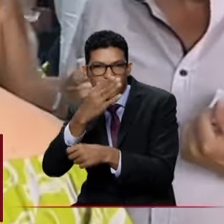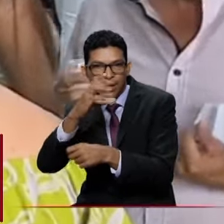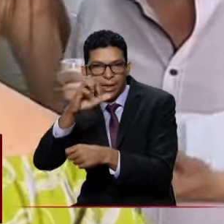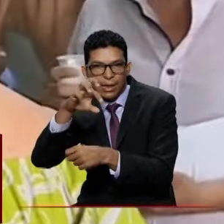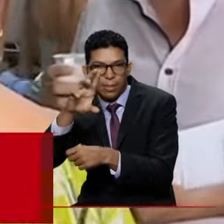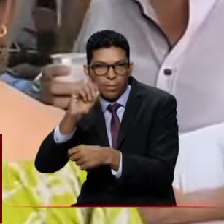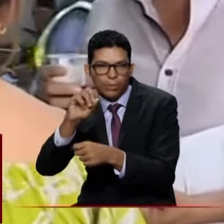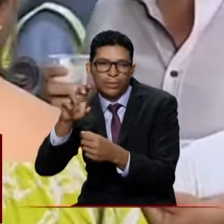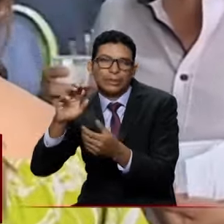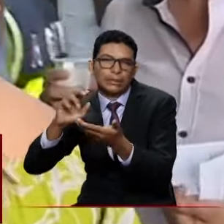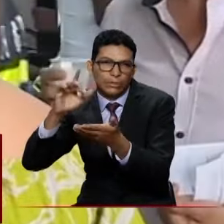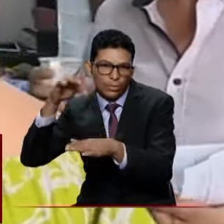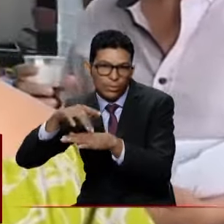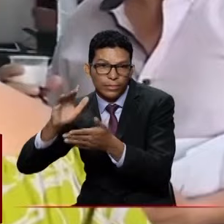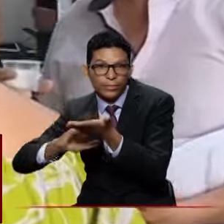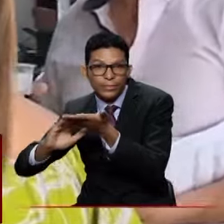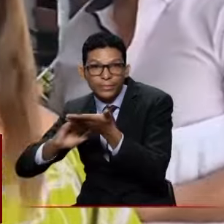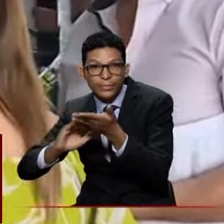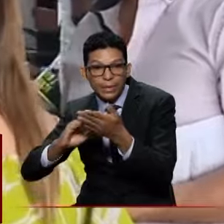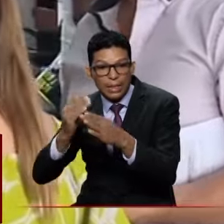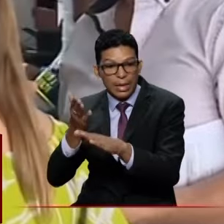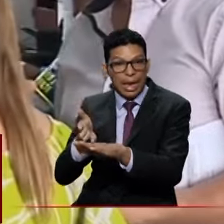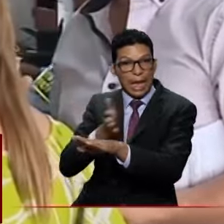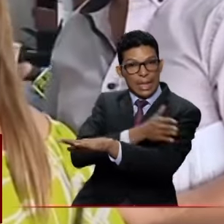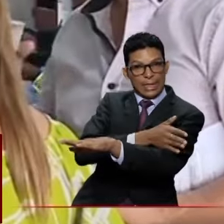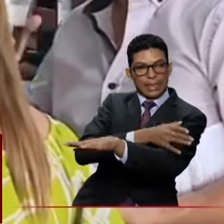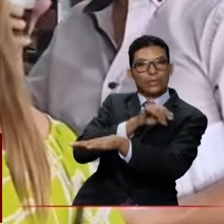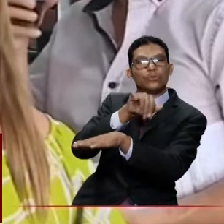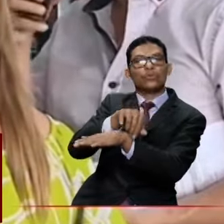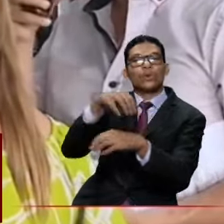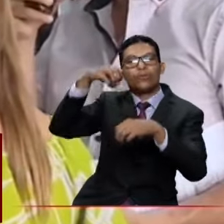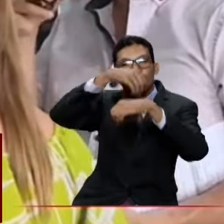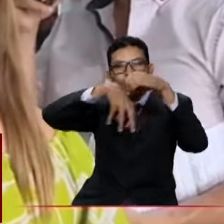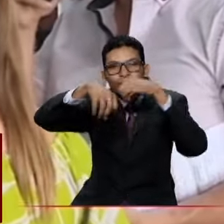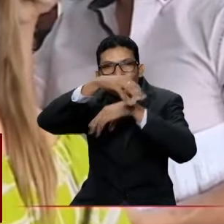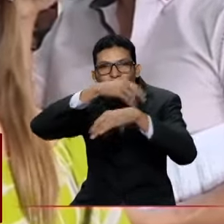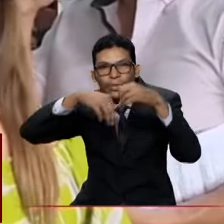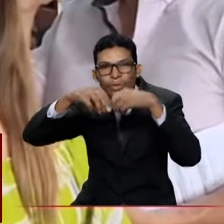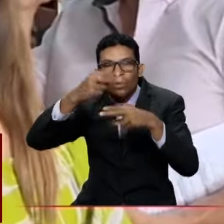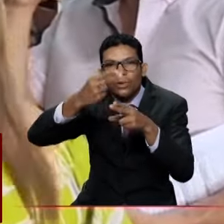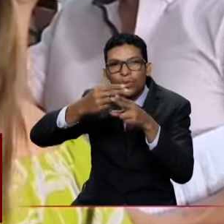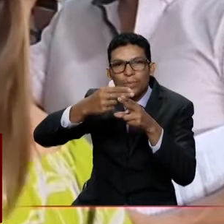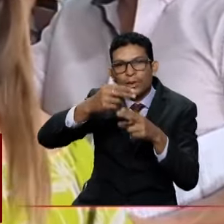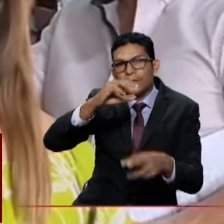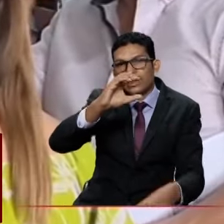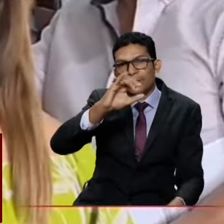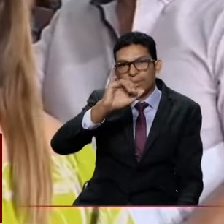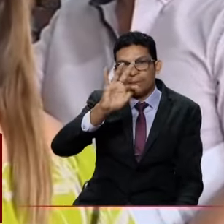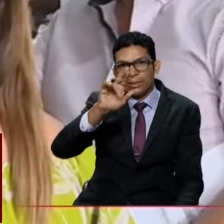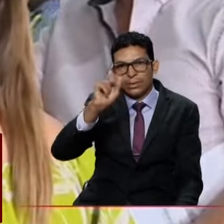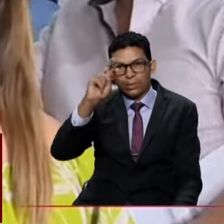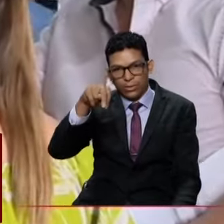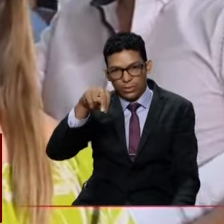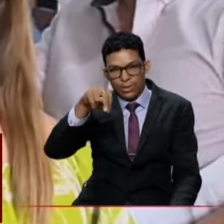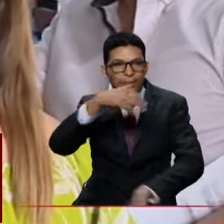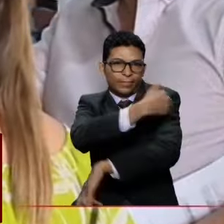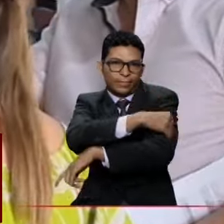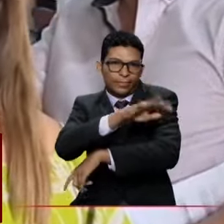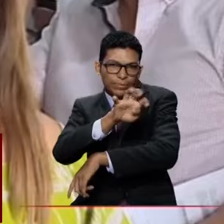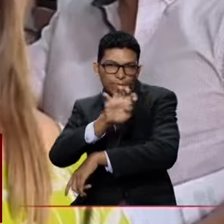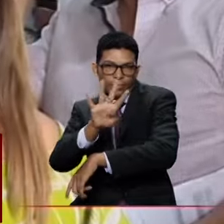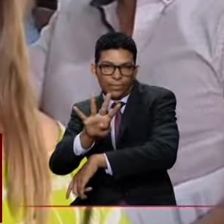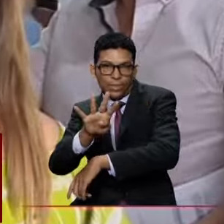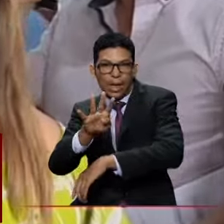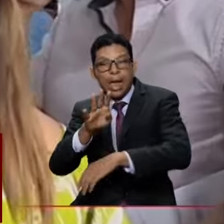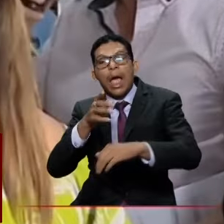hay un retorno, se meten por anteriormente a la discoteca Citrón y van a salir en la carrera 94. Y en la estación de policía pueden ingresar a